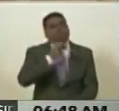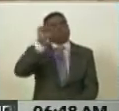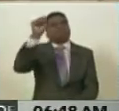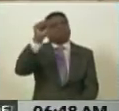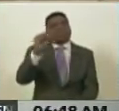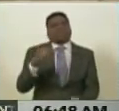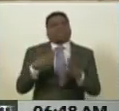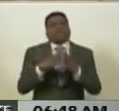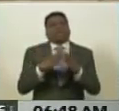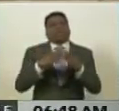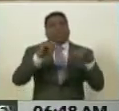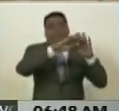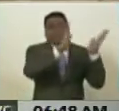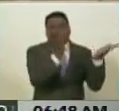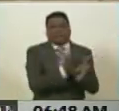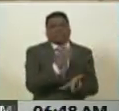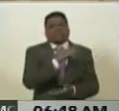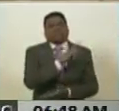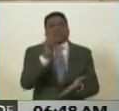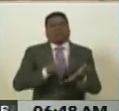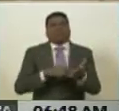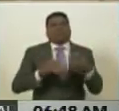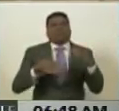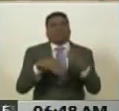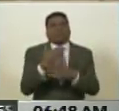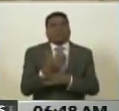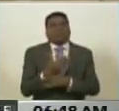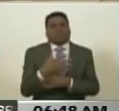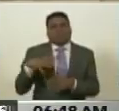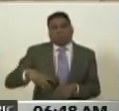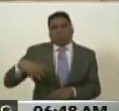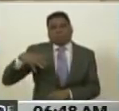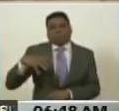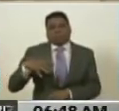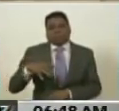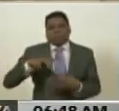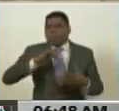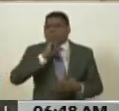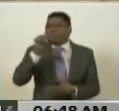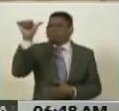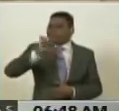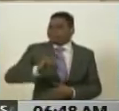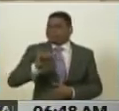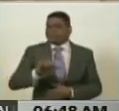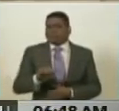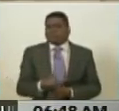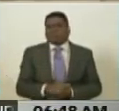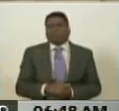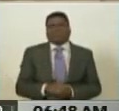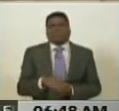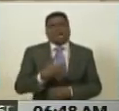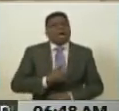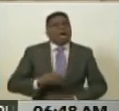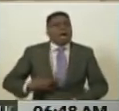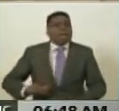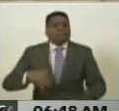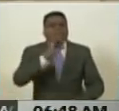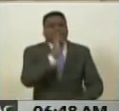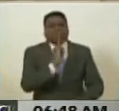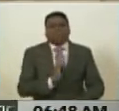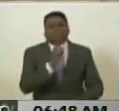incluso el resto del planeta se dará cuenta que el modelo capitalista está absolutamente colapsado, absolutamente fracasado, es el que ha llevado hambre a millones de